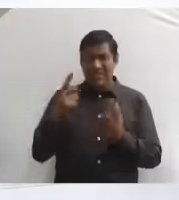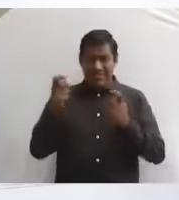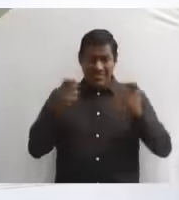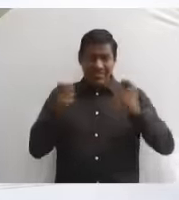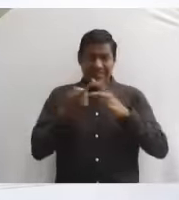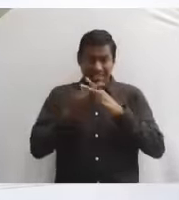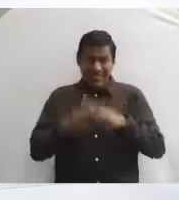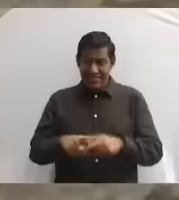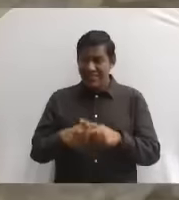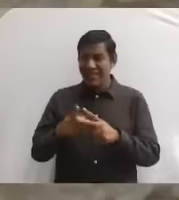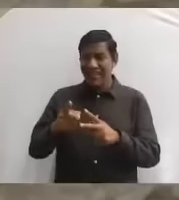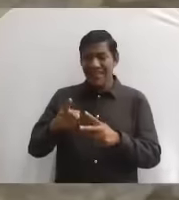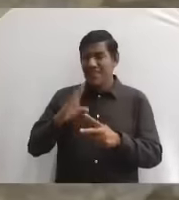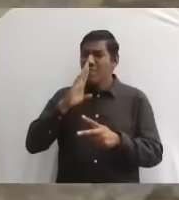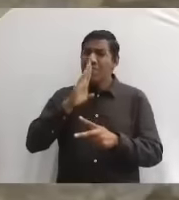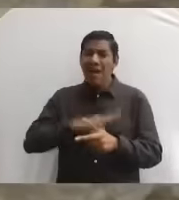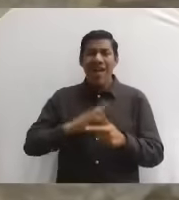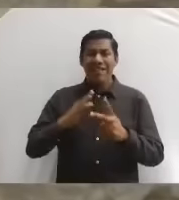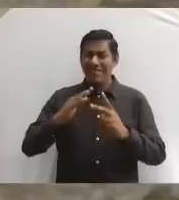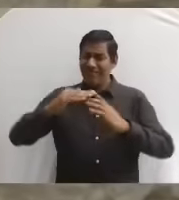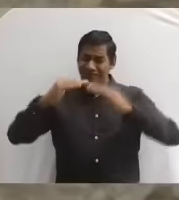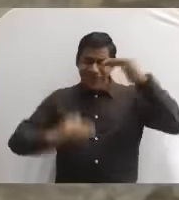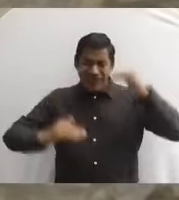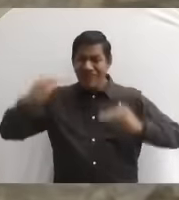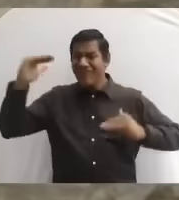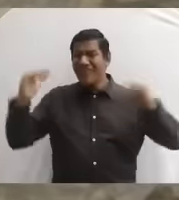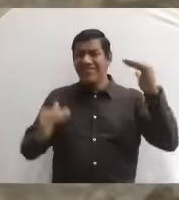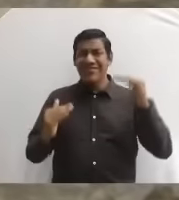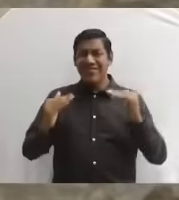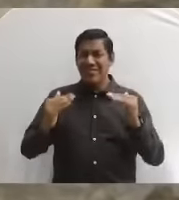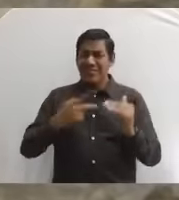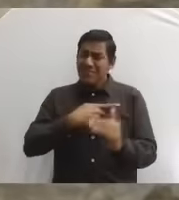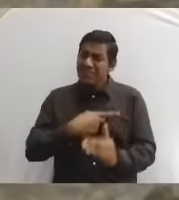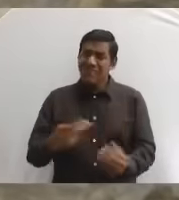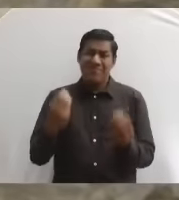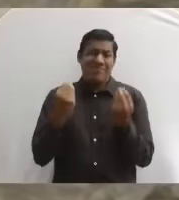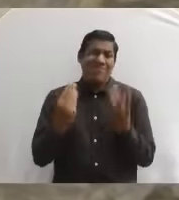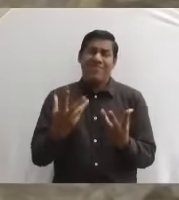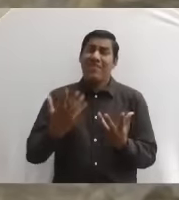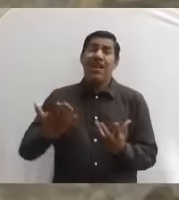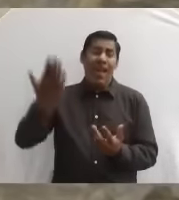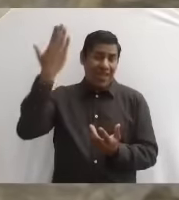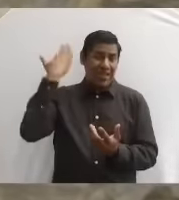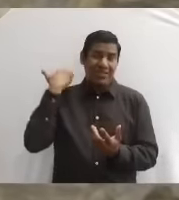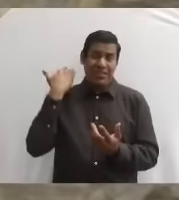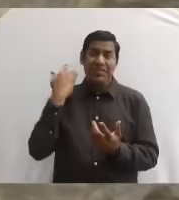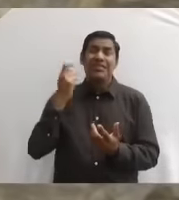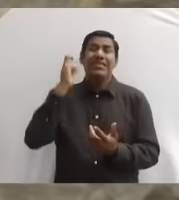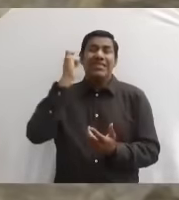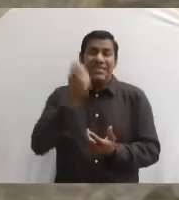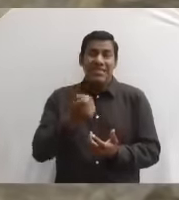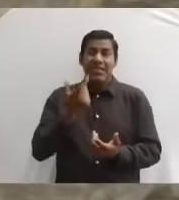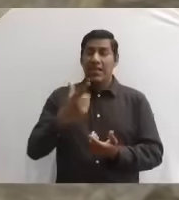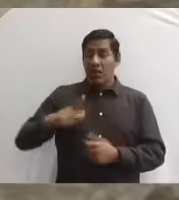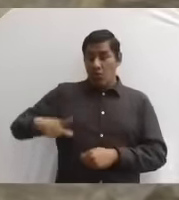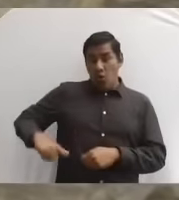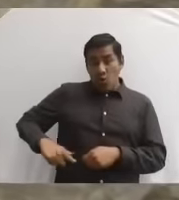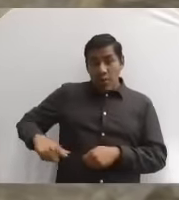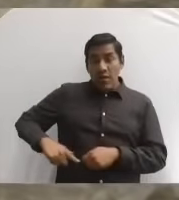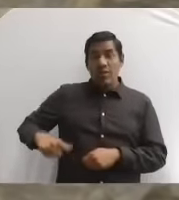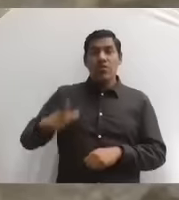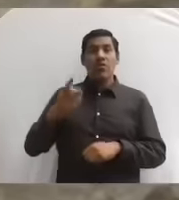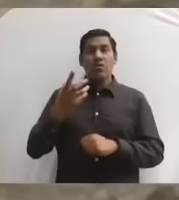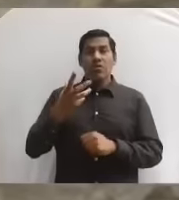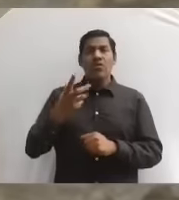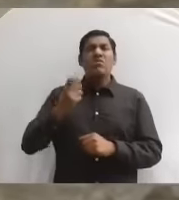generó grandes desigualdades y enorme pobreza. Lo que quiere decir es que el gobierno, que el Estado,